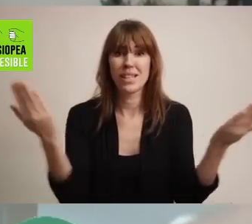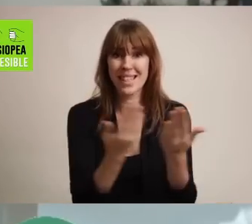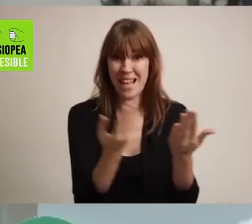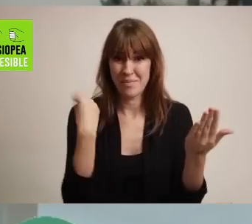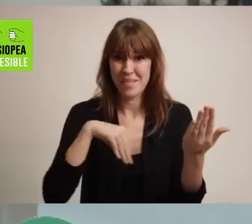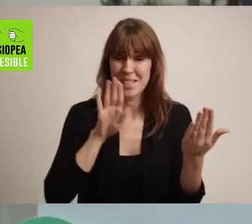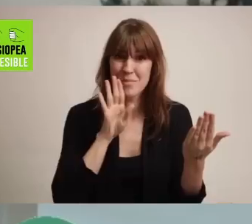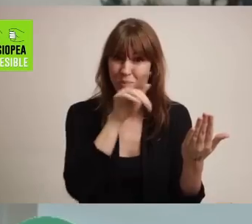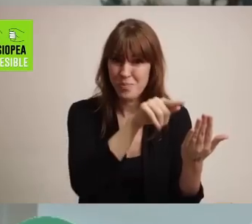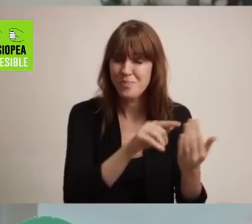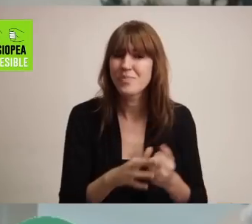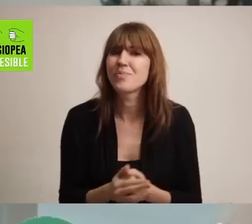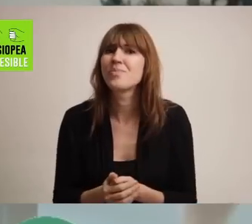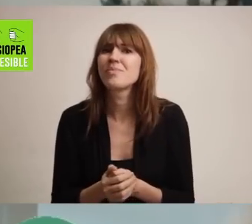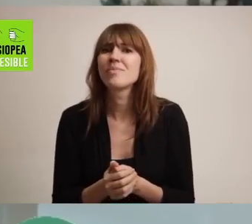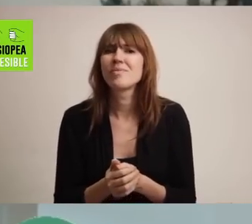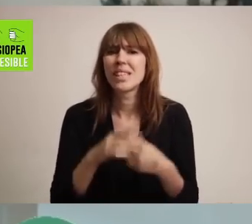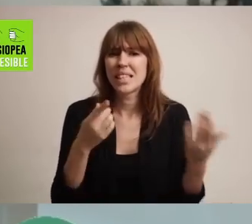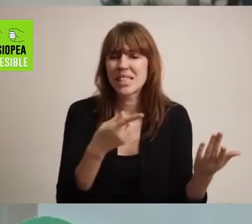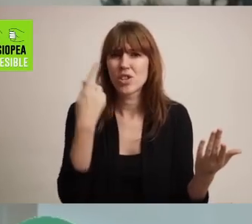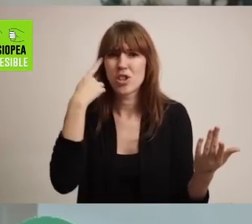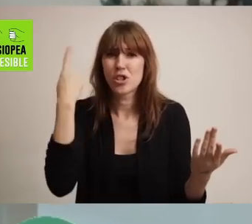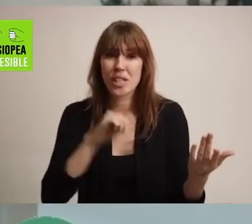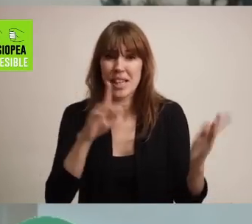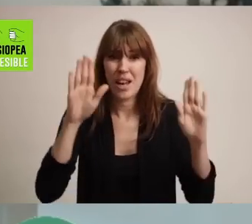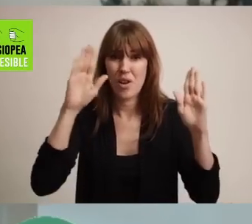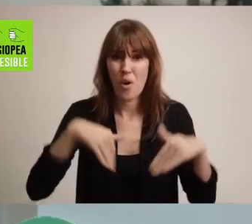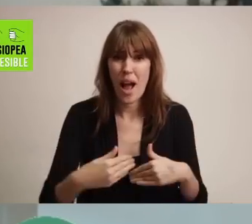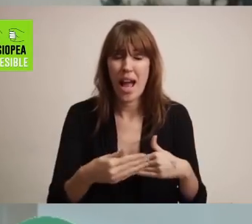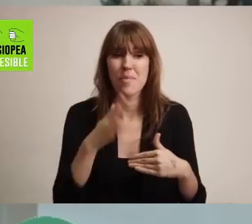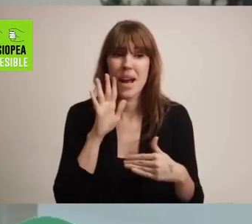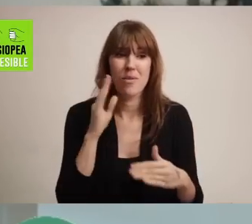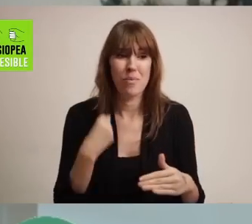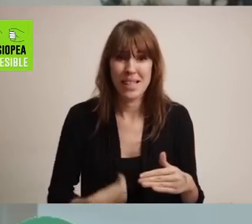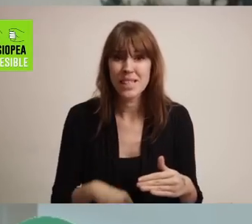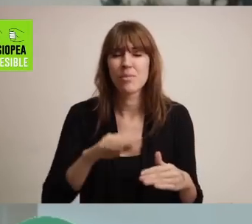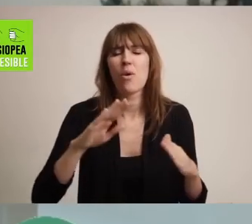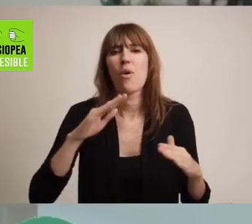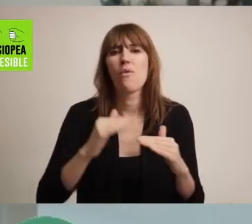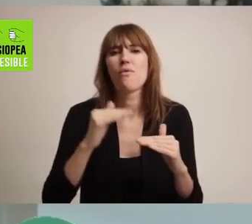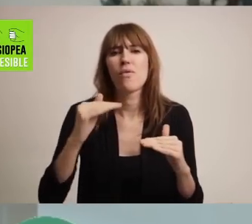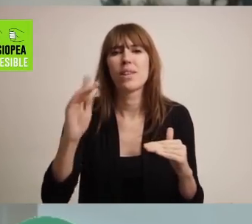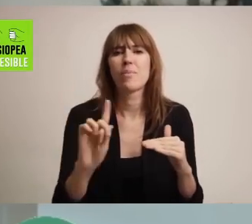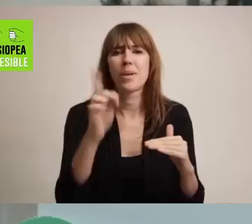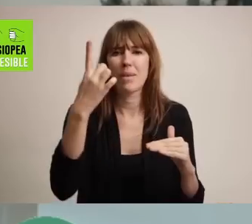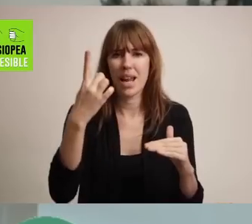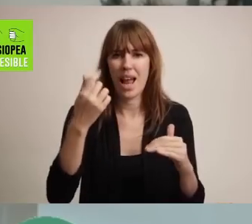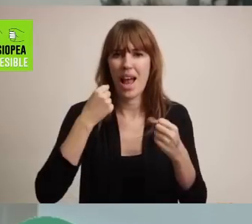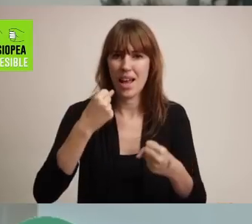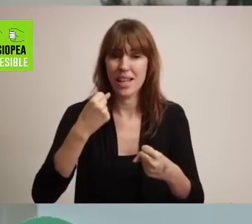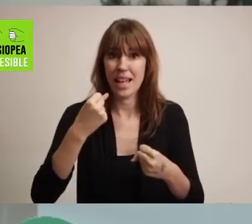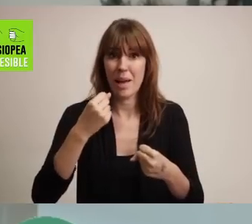que de una manera no consciente estamos llamando a la fuente primaria. Pero como digo, para llegar a la fuente primaria, primero tenemos